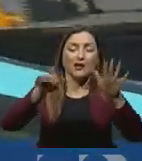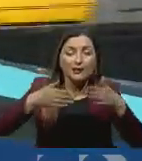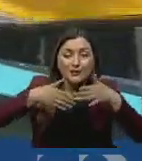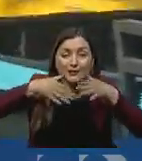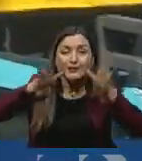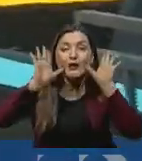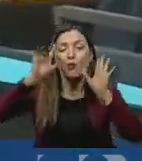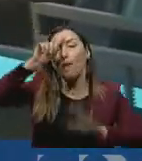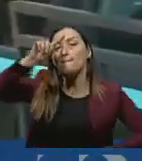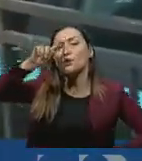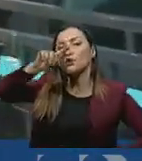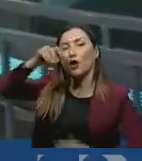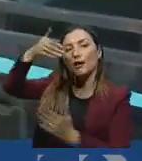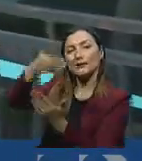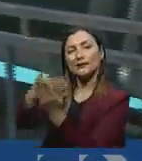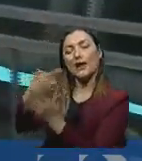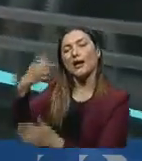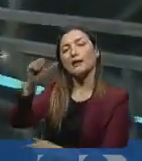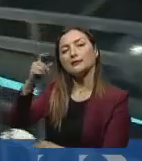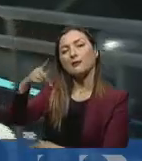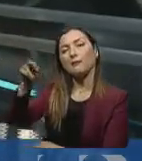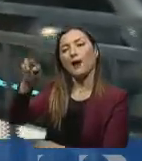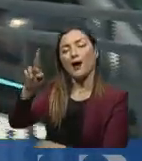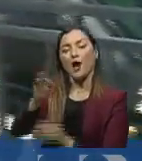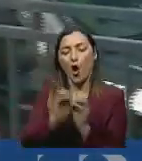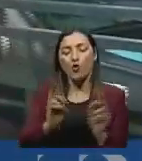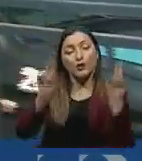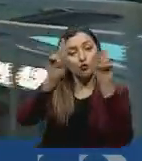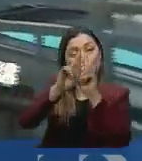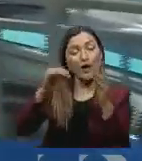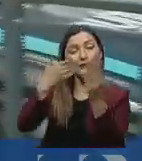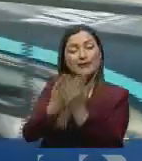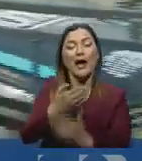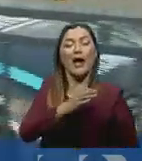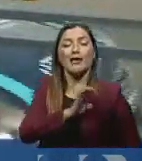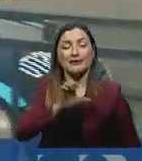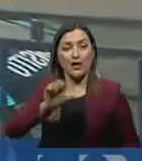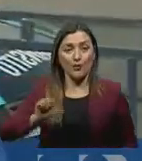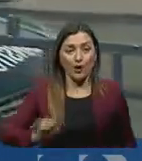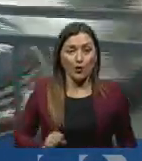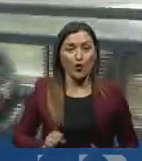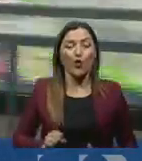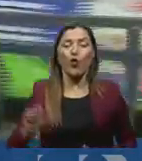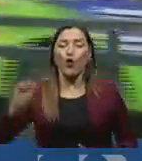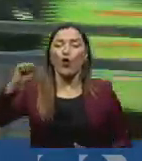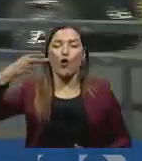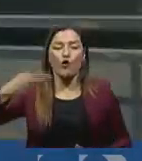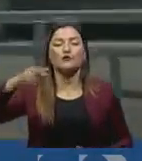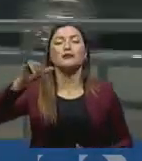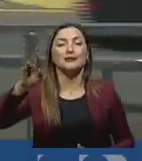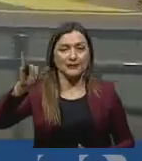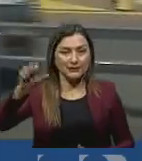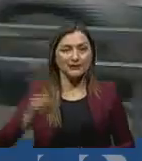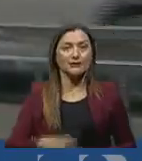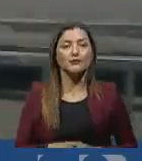desde la Portugal hasta la Gaspar y la Naciones Unidas desde la República de El Salvador o incluso desde la chiris ahora es muy importante